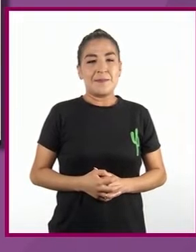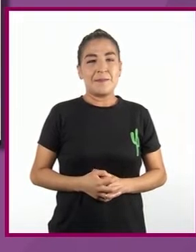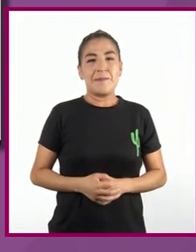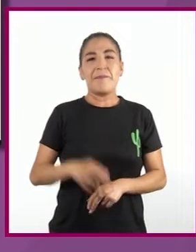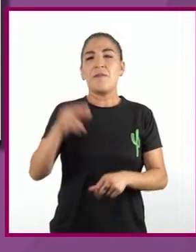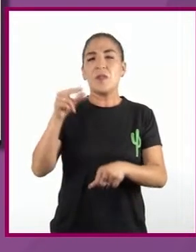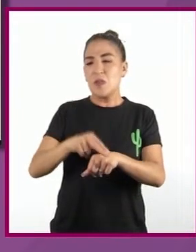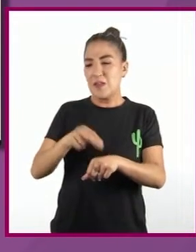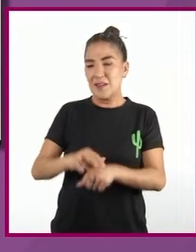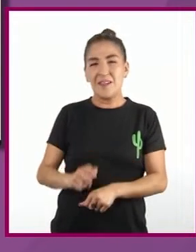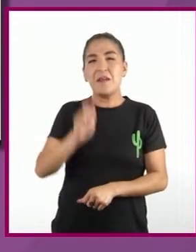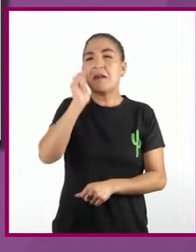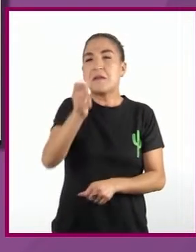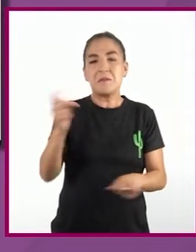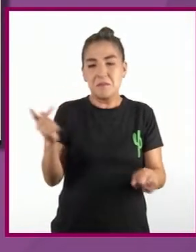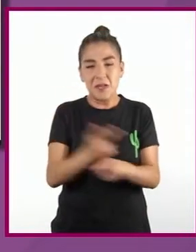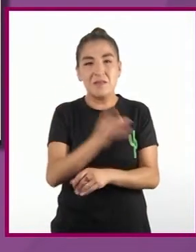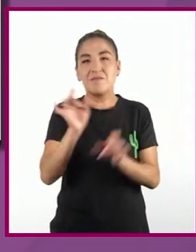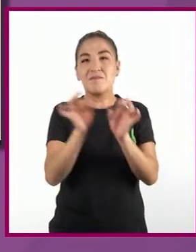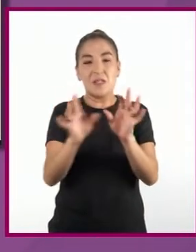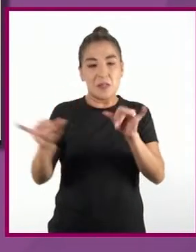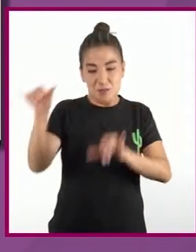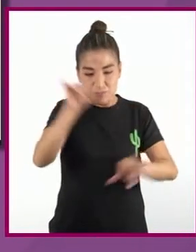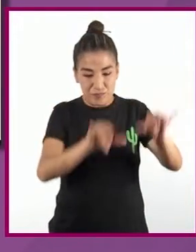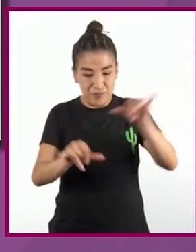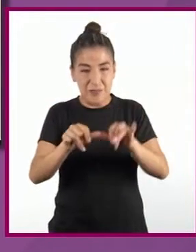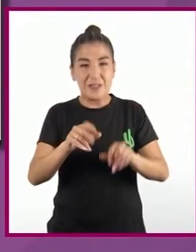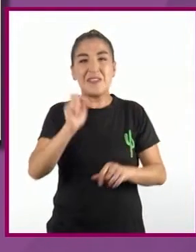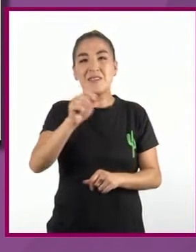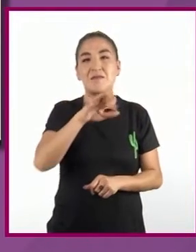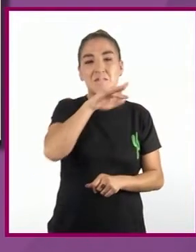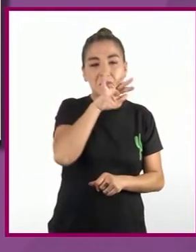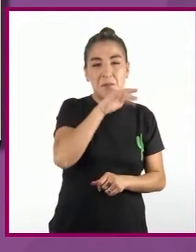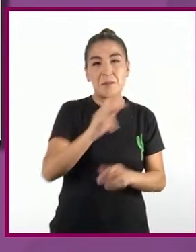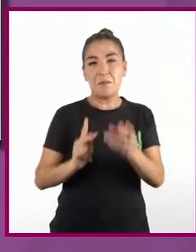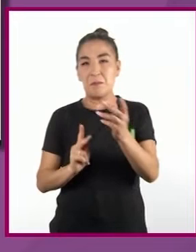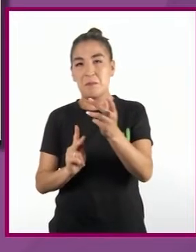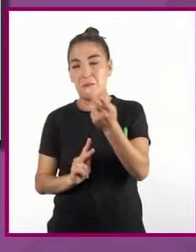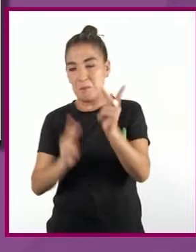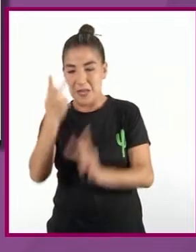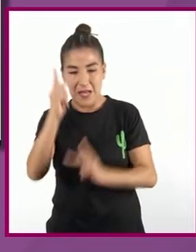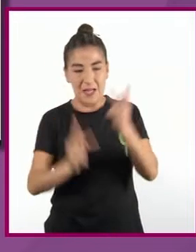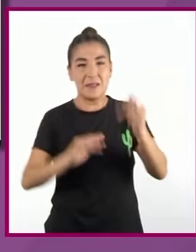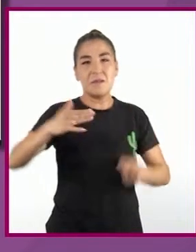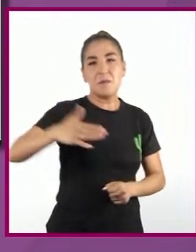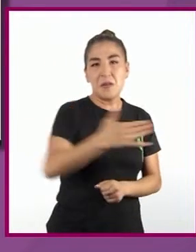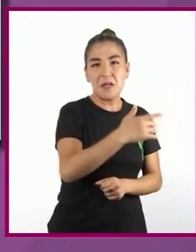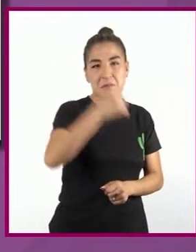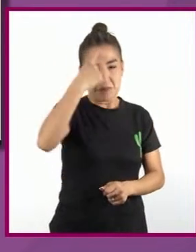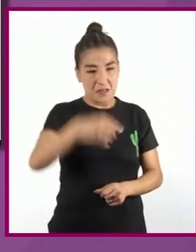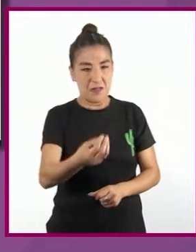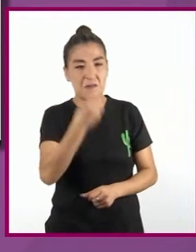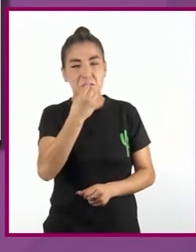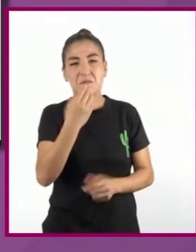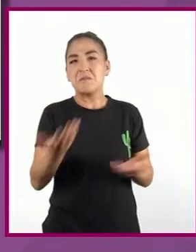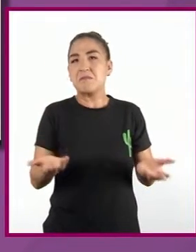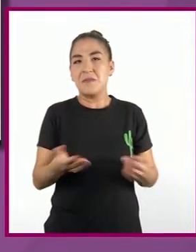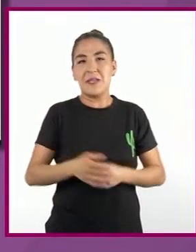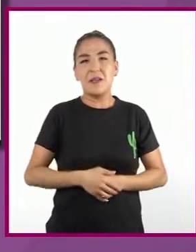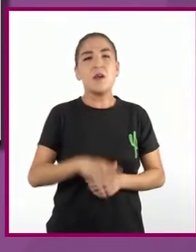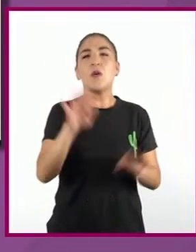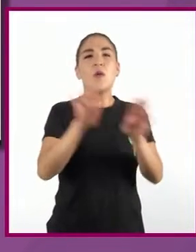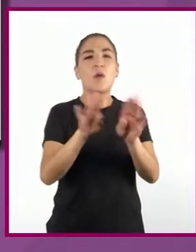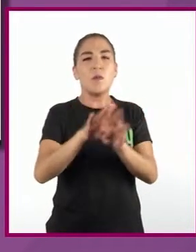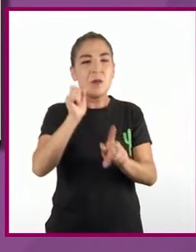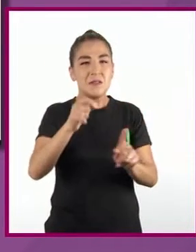Doctora, ¿qué sucede si sustancias contaminantes se vierten sobre plantas y peces que son de consumo humano? ¿Quién da seguimiento a